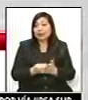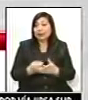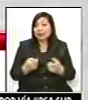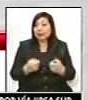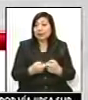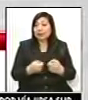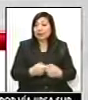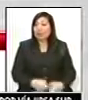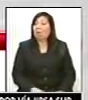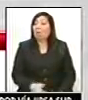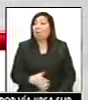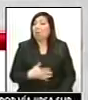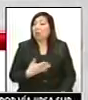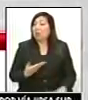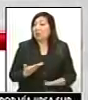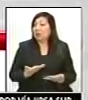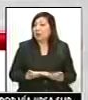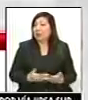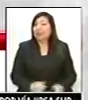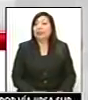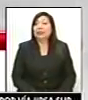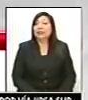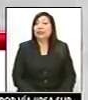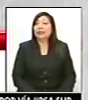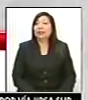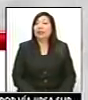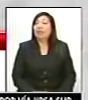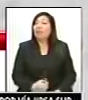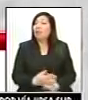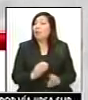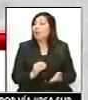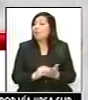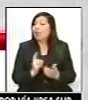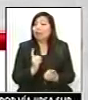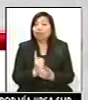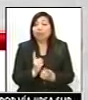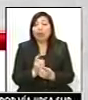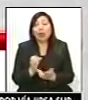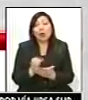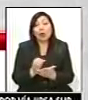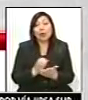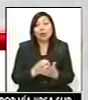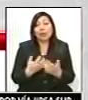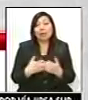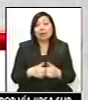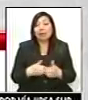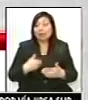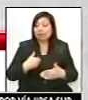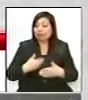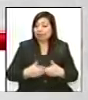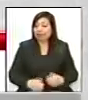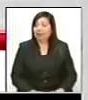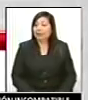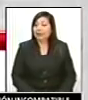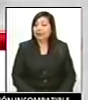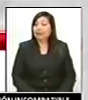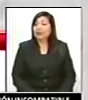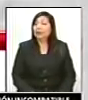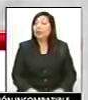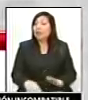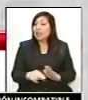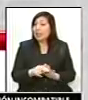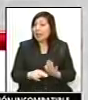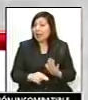energía, podía convocar licitaciones y de manera directa contratar con las empresas generadoras. La citada